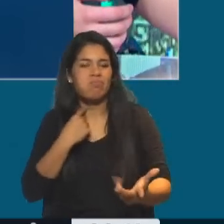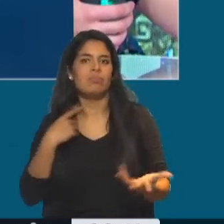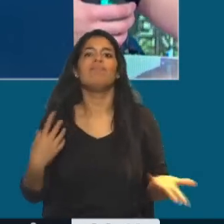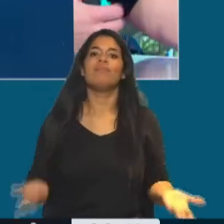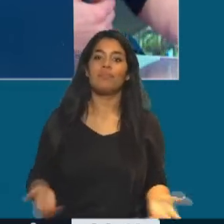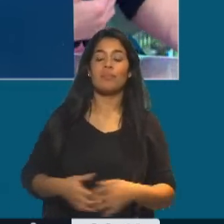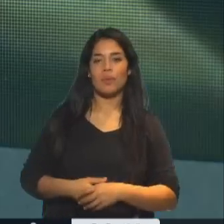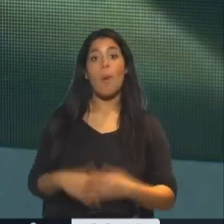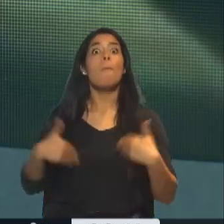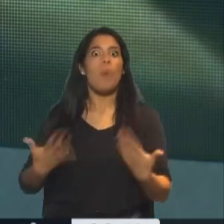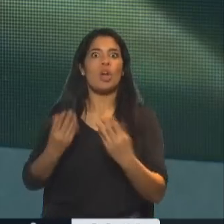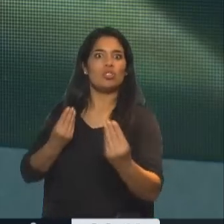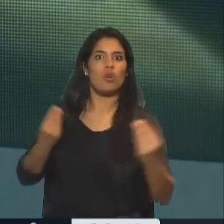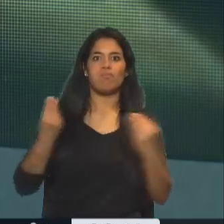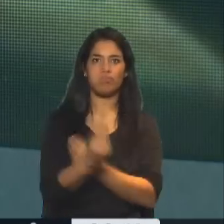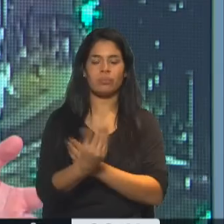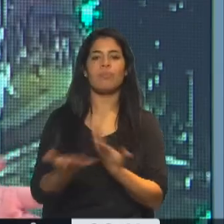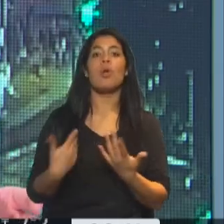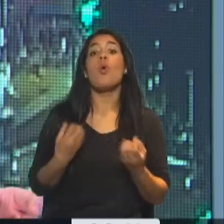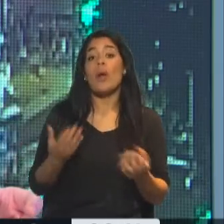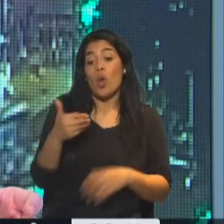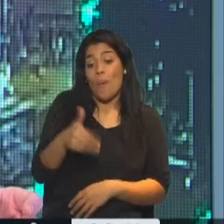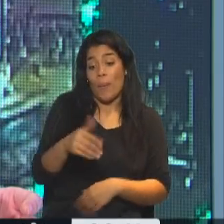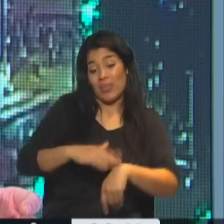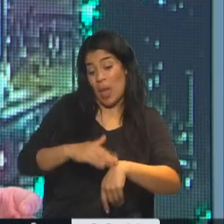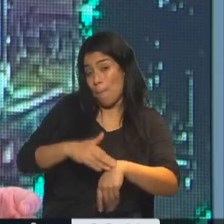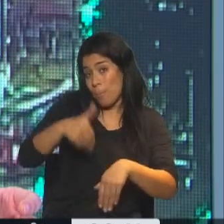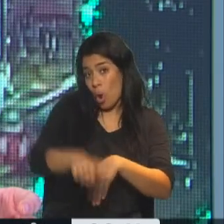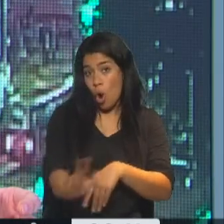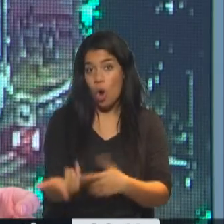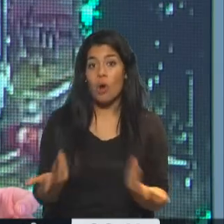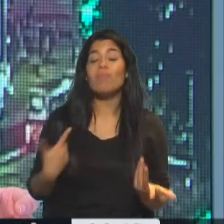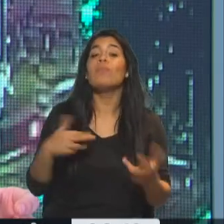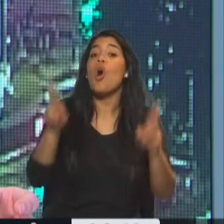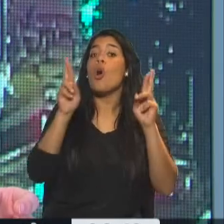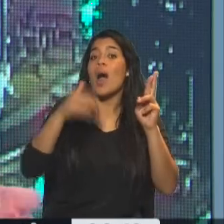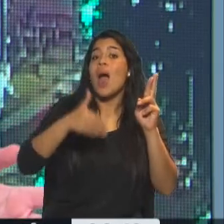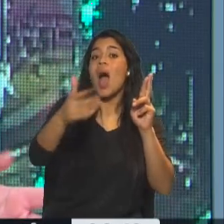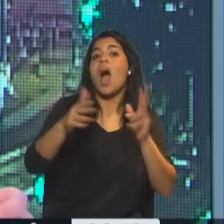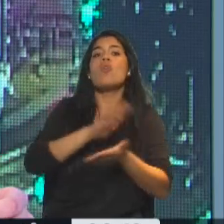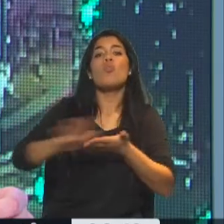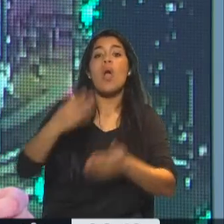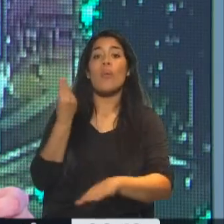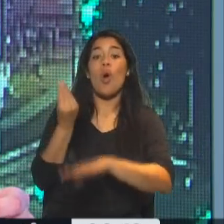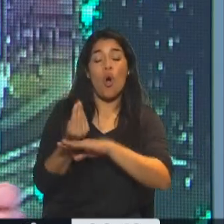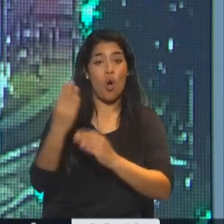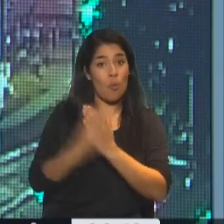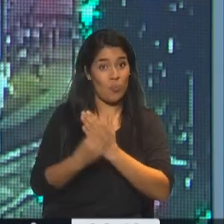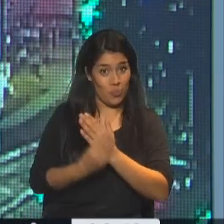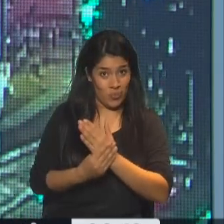corto plazo, ¿no?, o apenas asuma, y la esperanza va a estar puesta en la nueva figura que ocupe el Ministerio de Economía,